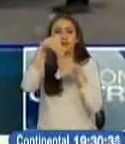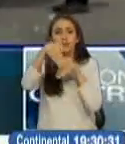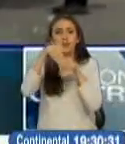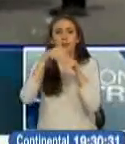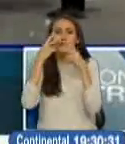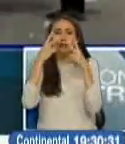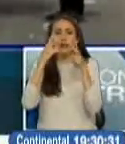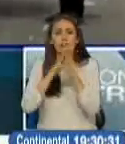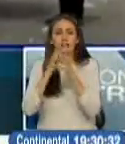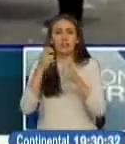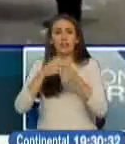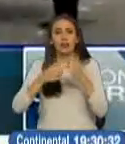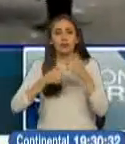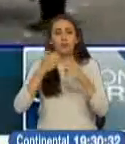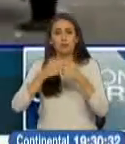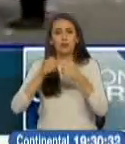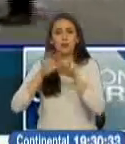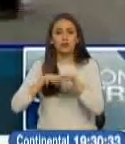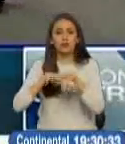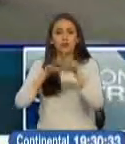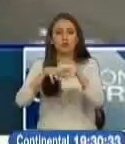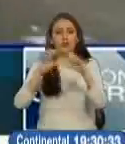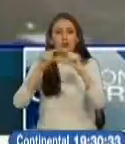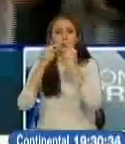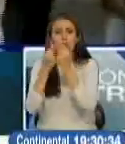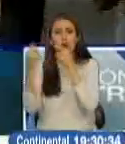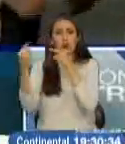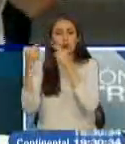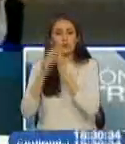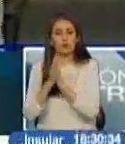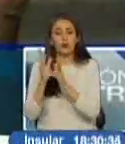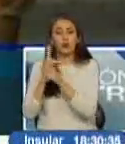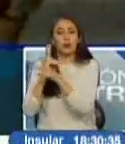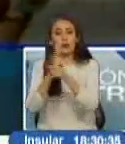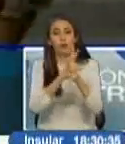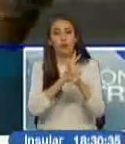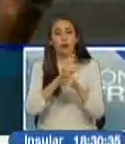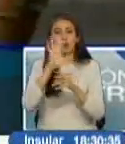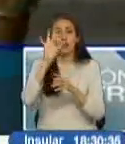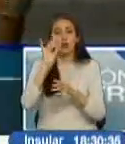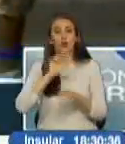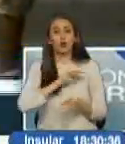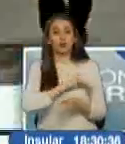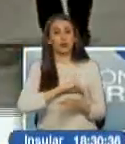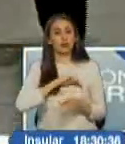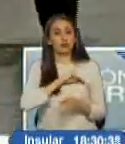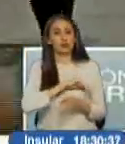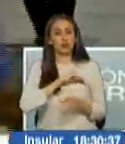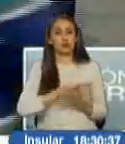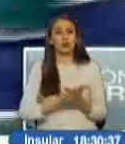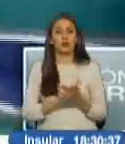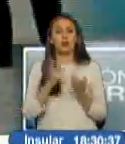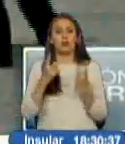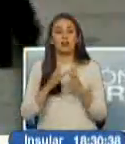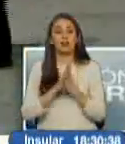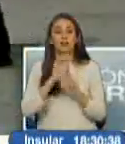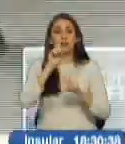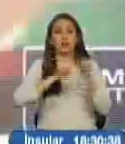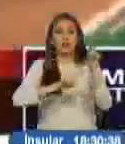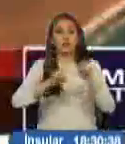durante las manifestaciones promovidos por la derecha. Esta medida de amparo es para 8 municipios del estado Miranda y del estado